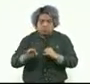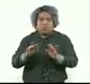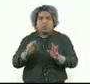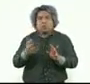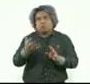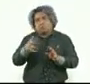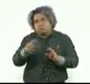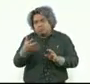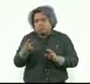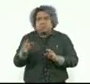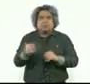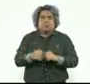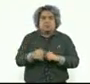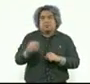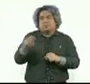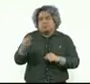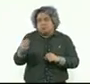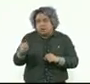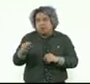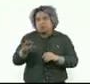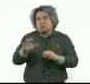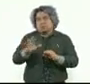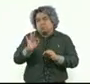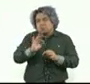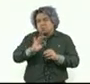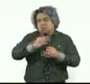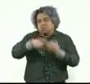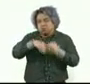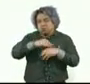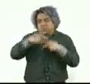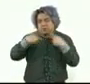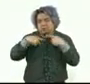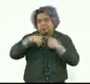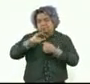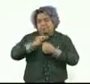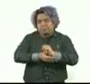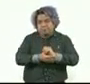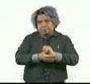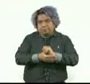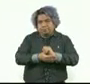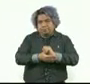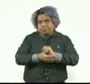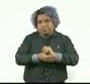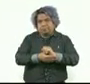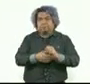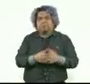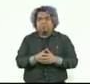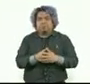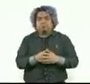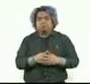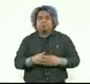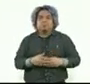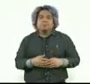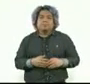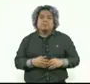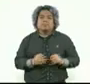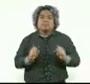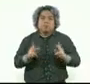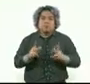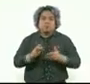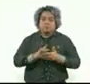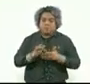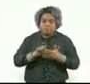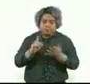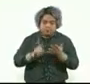así en grupo, y con eso podríamos estar concluyendo con refuerzos. Gracias.